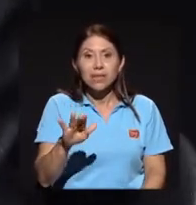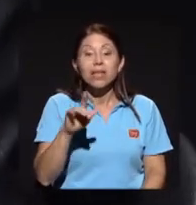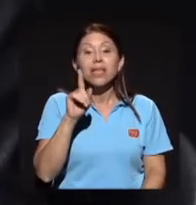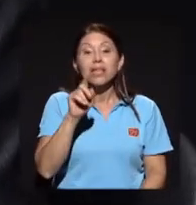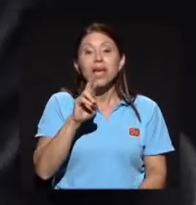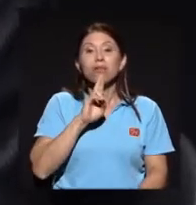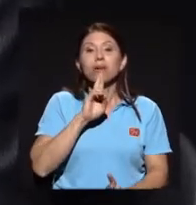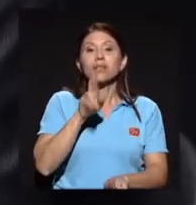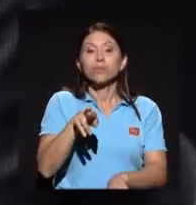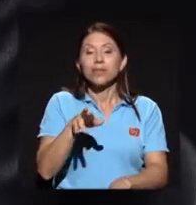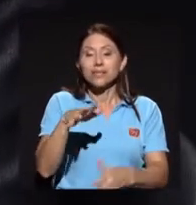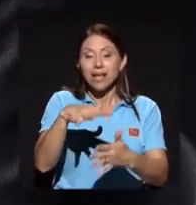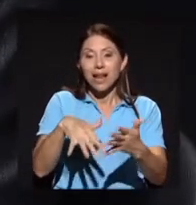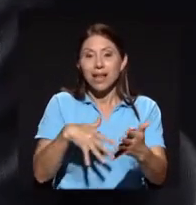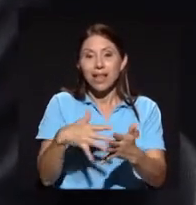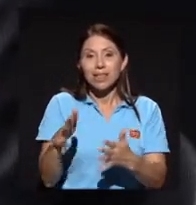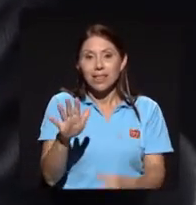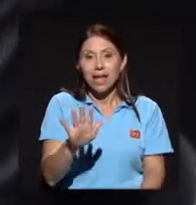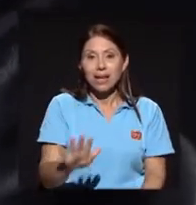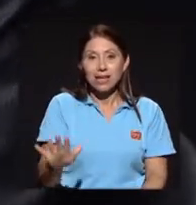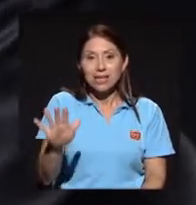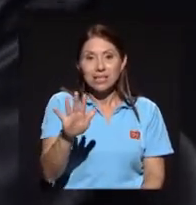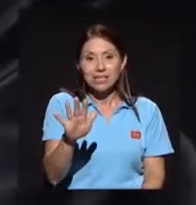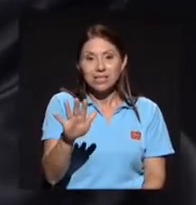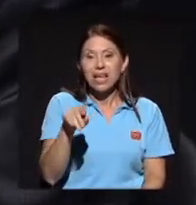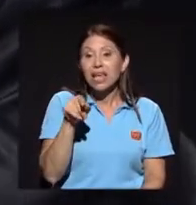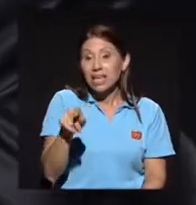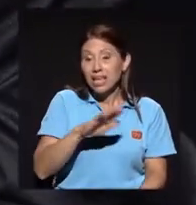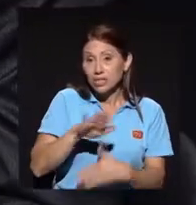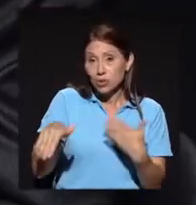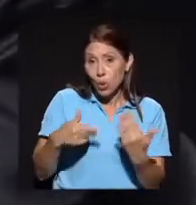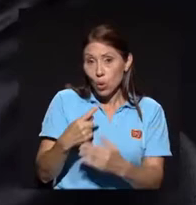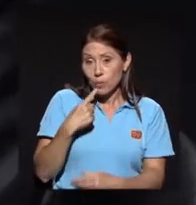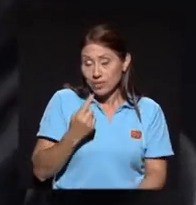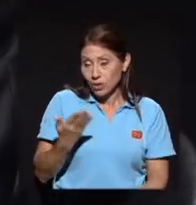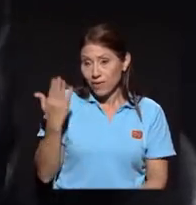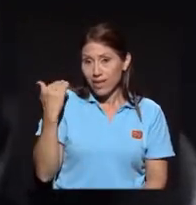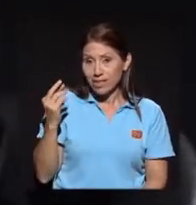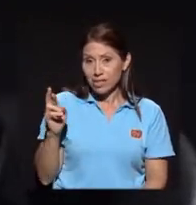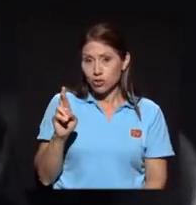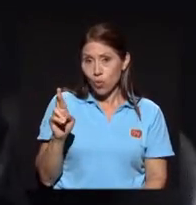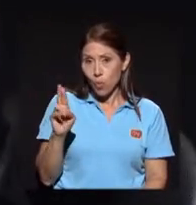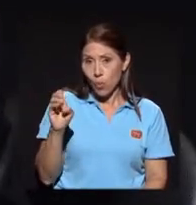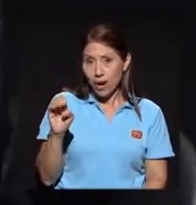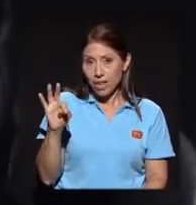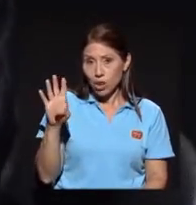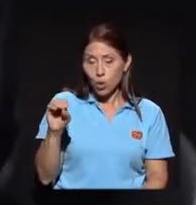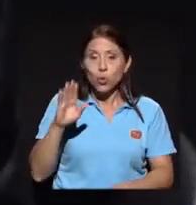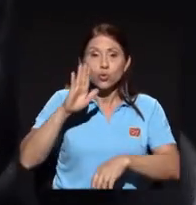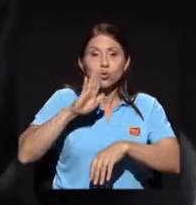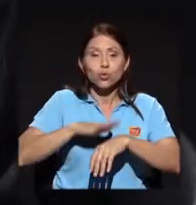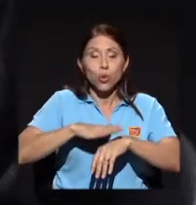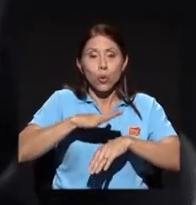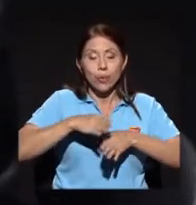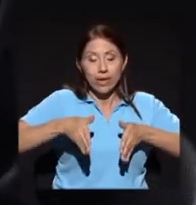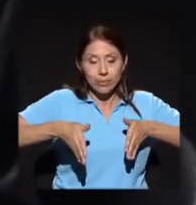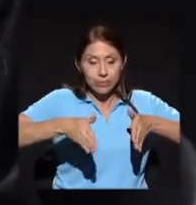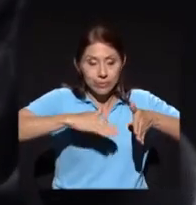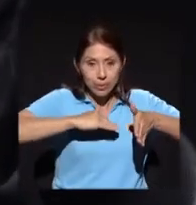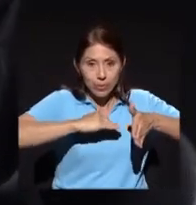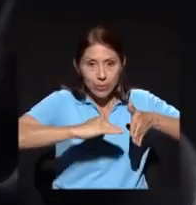gris que es todo lo que mencionaba roberto sobre transporte e infraestructura pero ahí